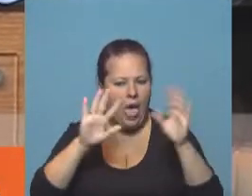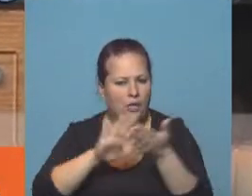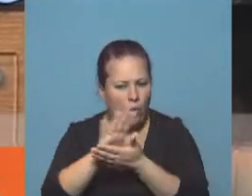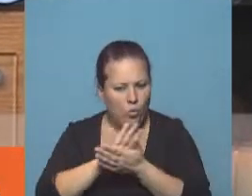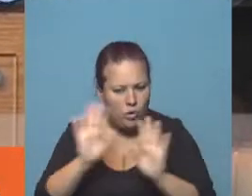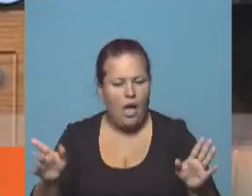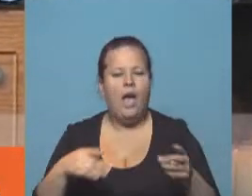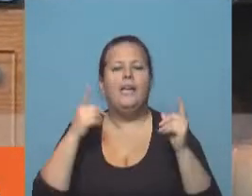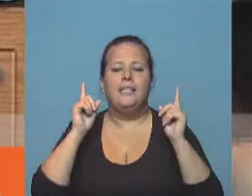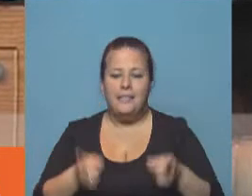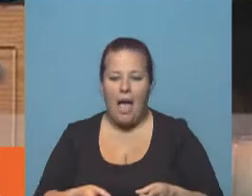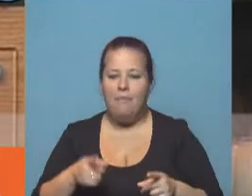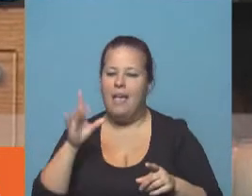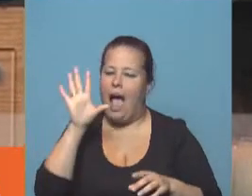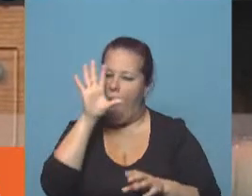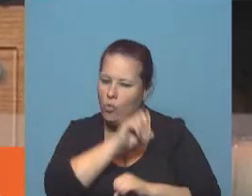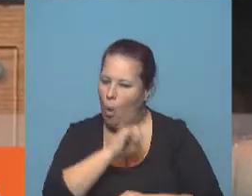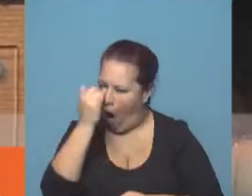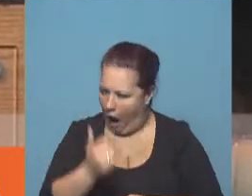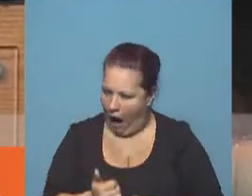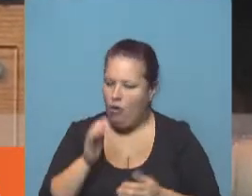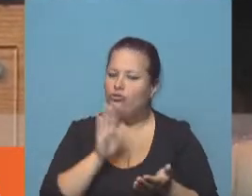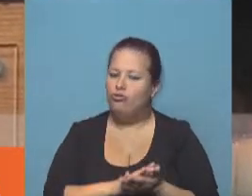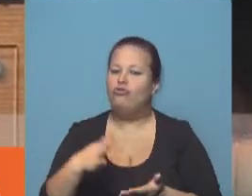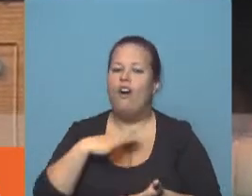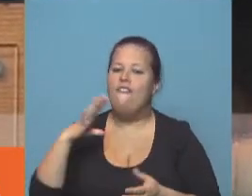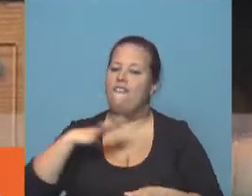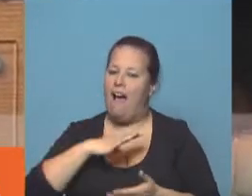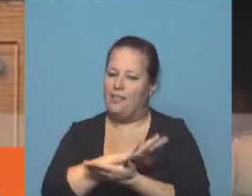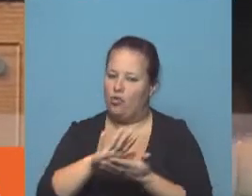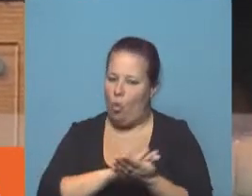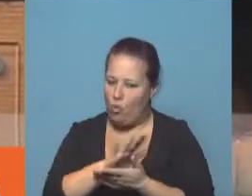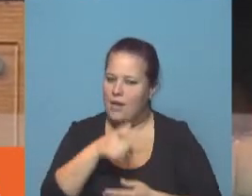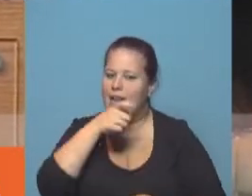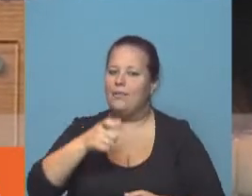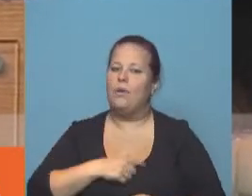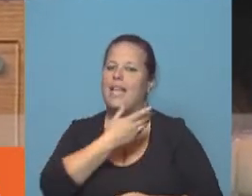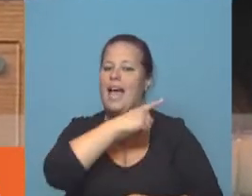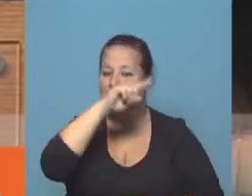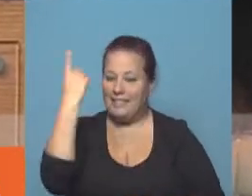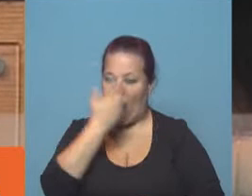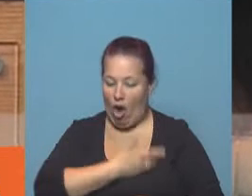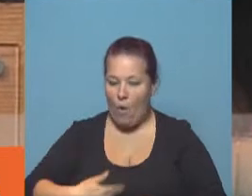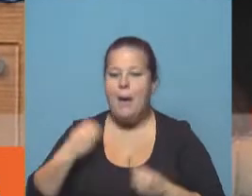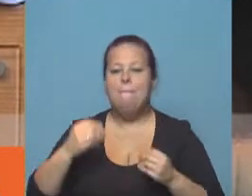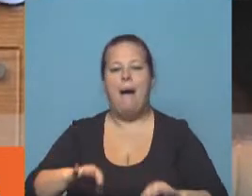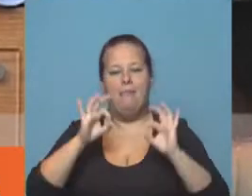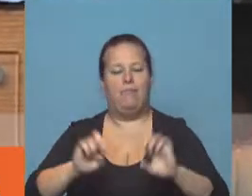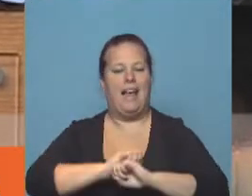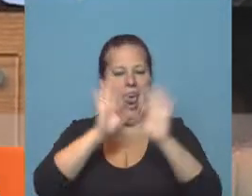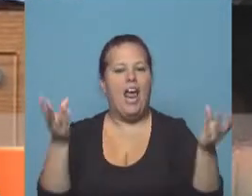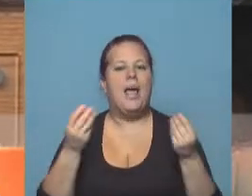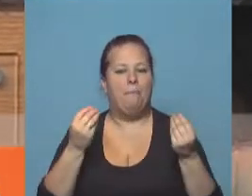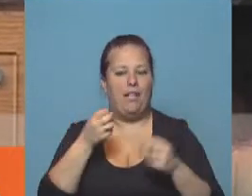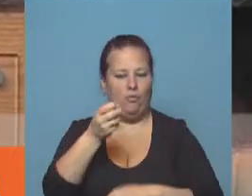y están también los agujeros negros sobre los que aún nos deben respuesta el Estado argentino para el total esclarecimiento